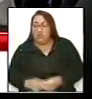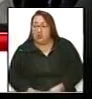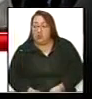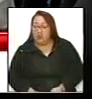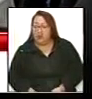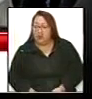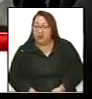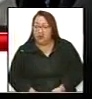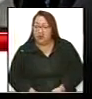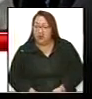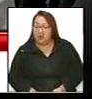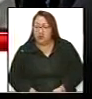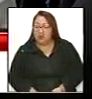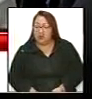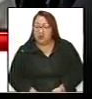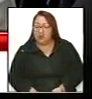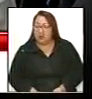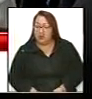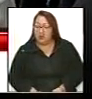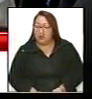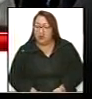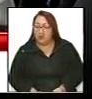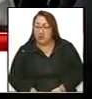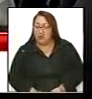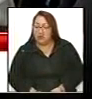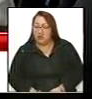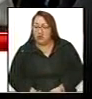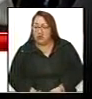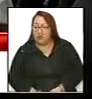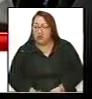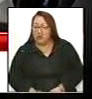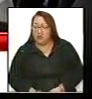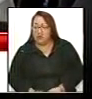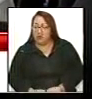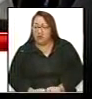Entonces, eso no ayuda, porque a veces